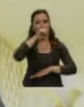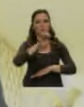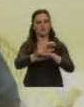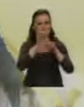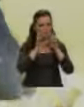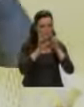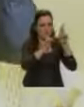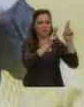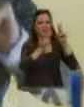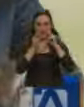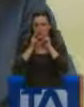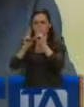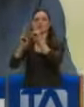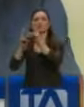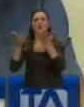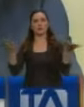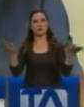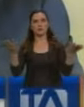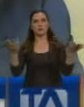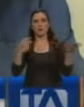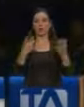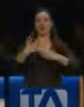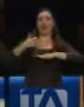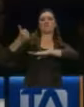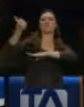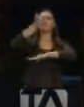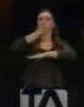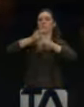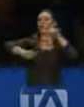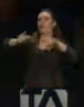reconoce, pero no se crean superior al resto.